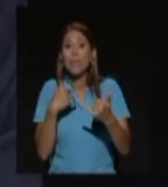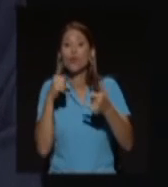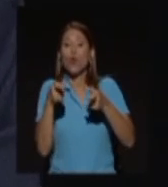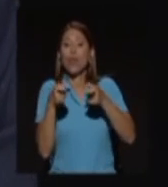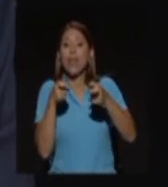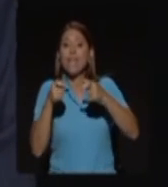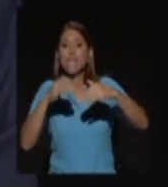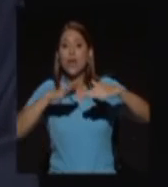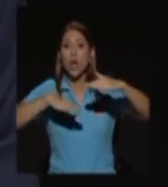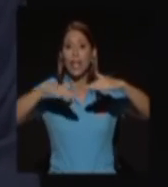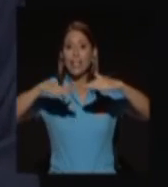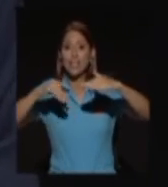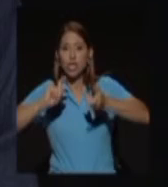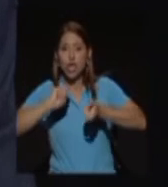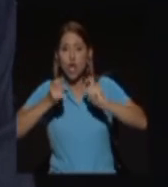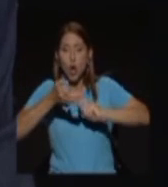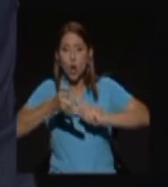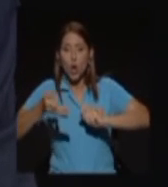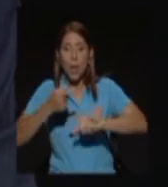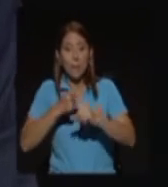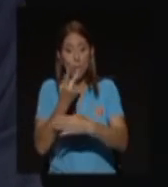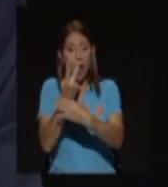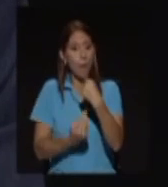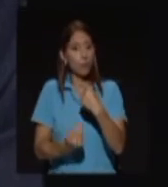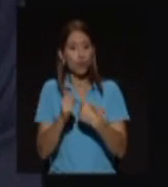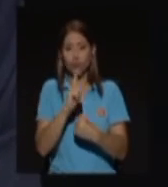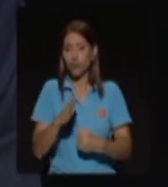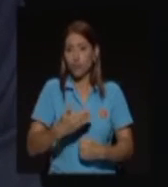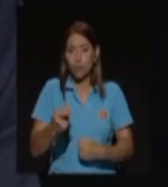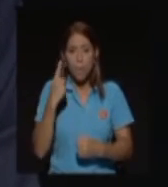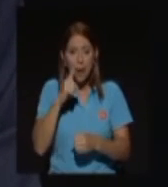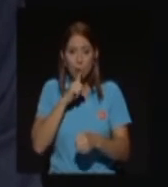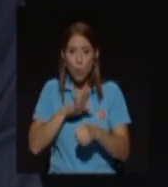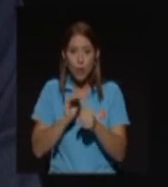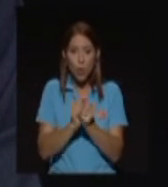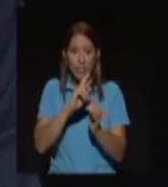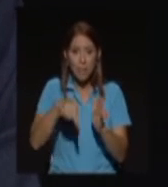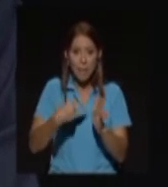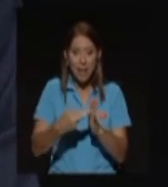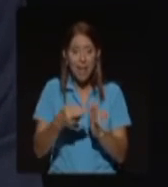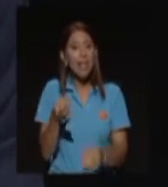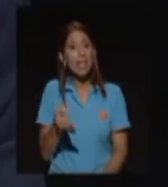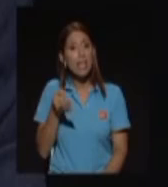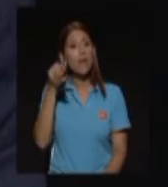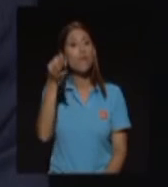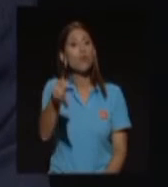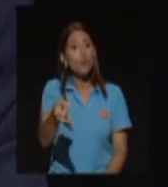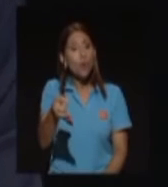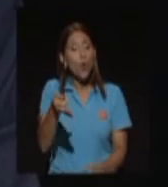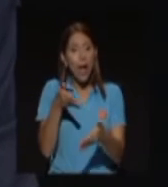de cambio no sirvió para cumplir con ese papel y amenaza hacia futuro